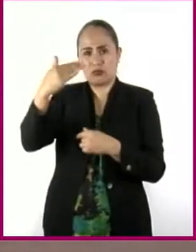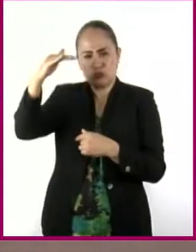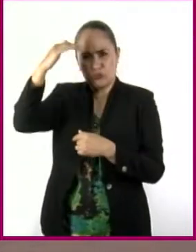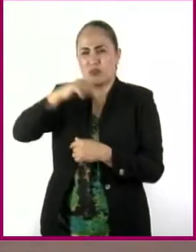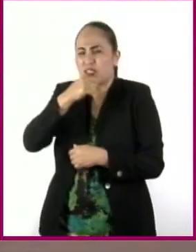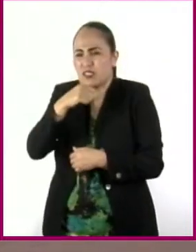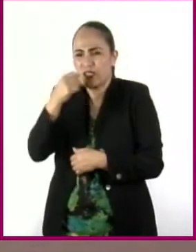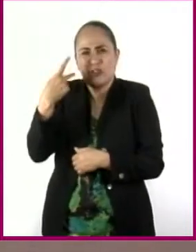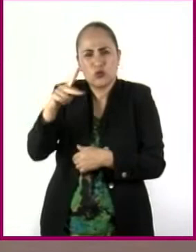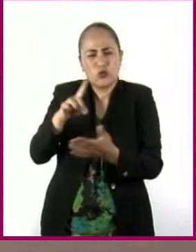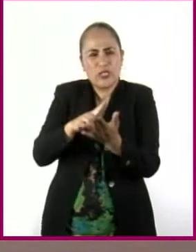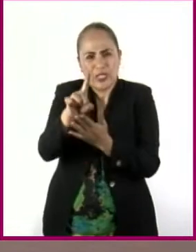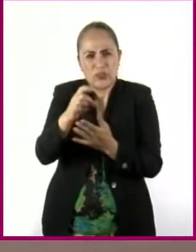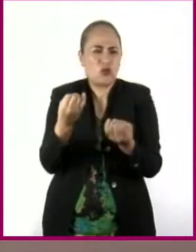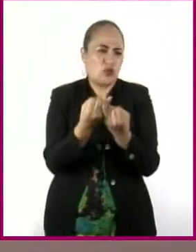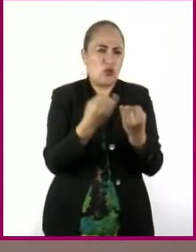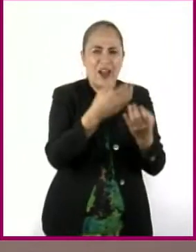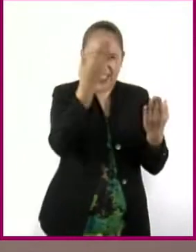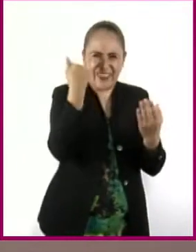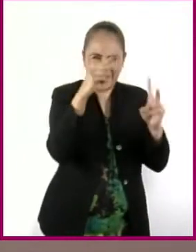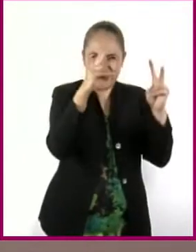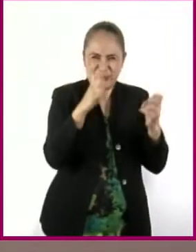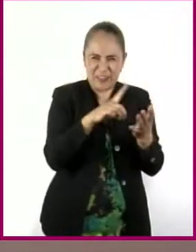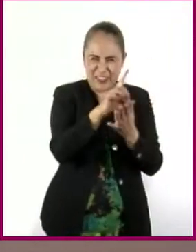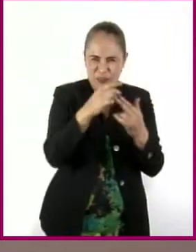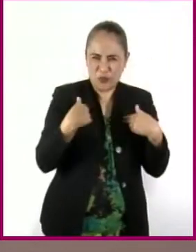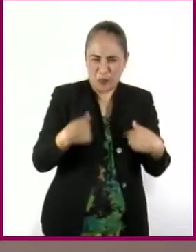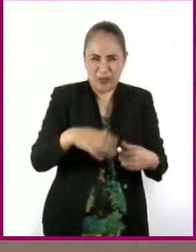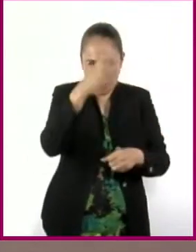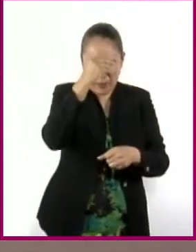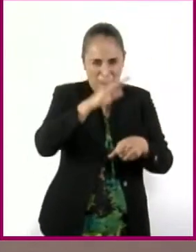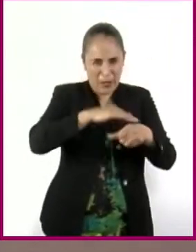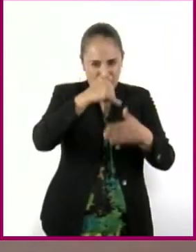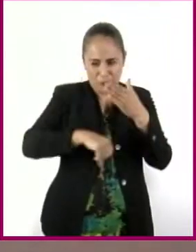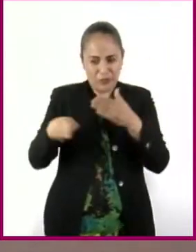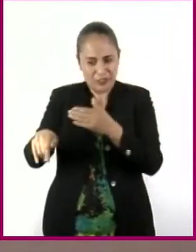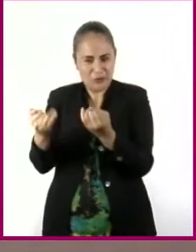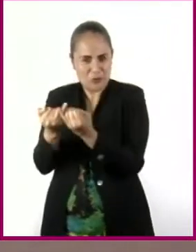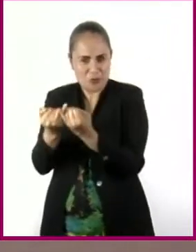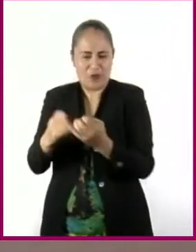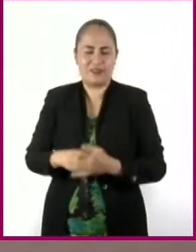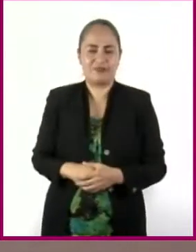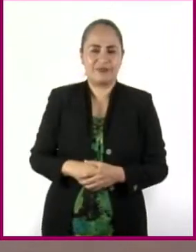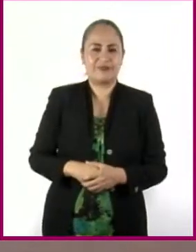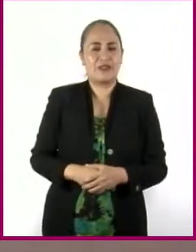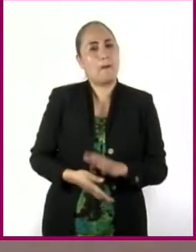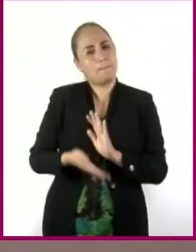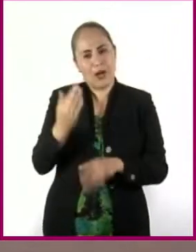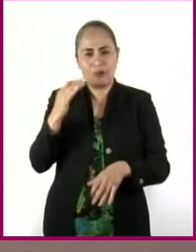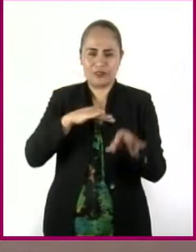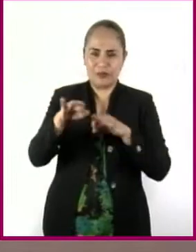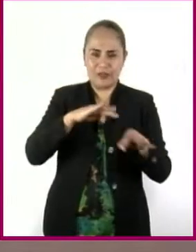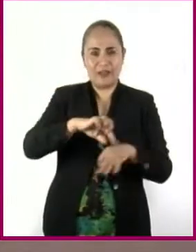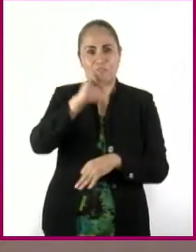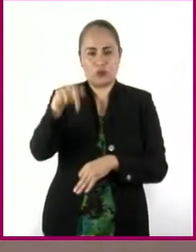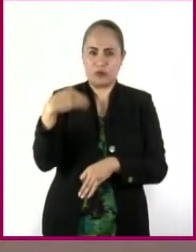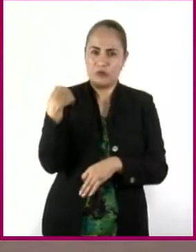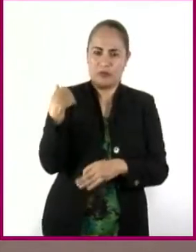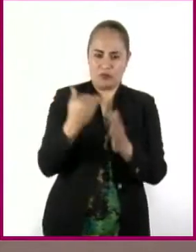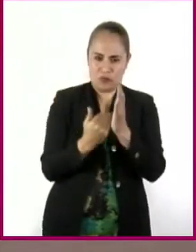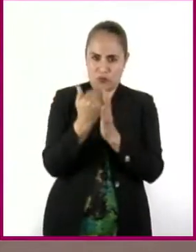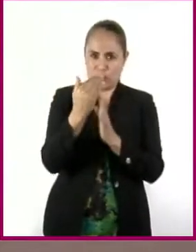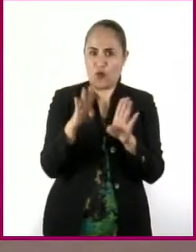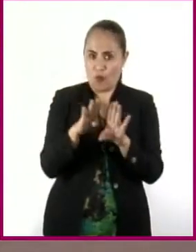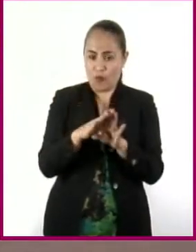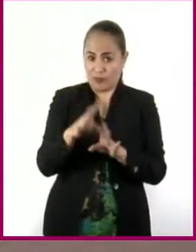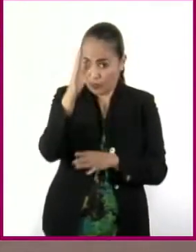como cuando investigamos sobre derechos humanos. Así es. Pues bueno, vamos a trabajar. Me avisan para revisar los avances, ¿vale? Sí, Vale, sí, Mireya. Muy